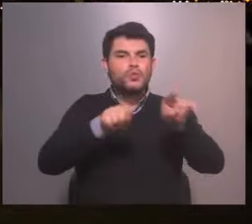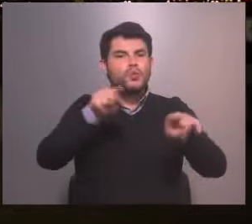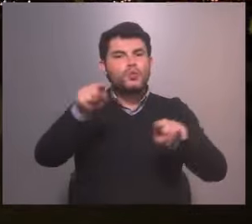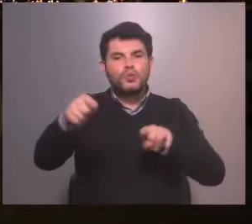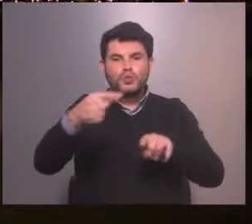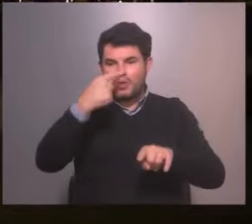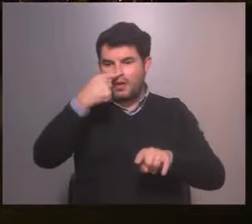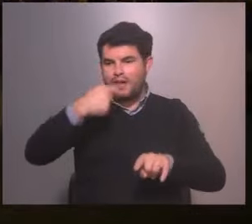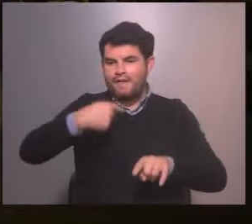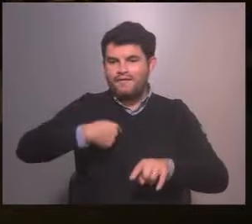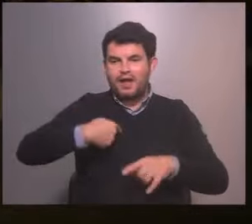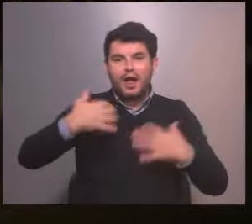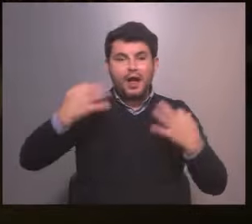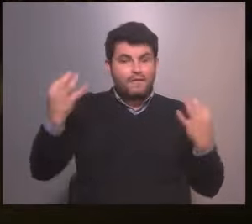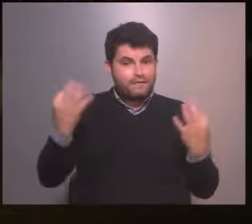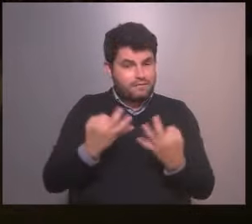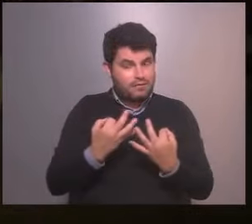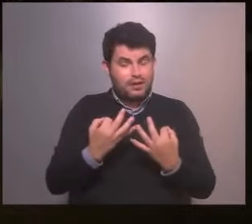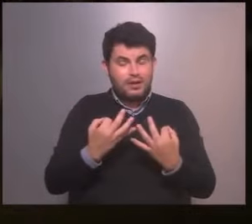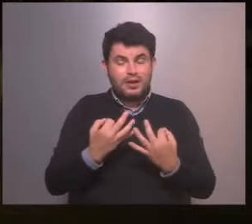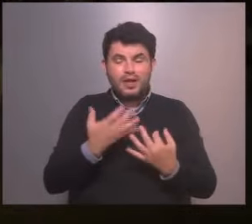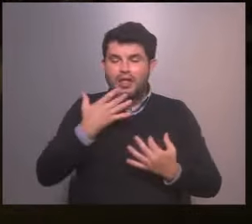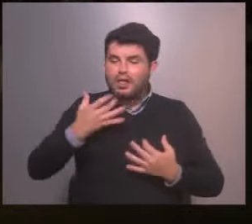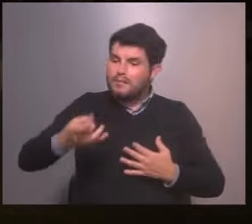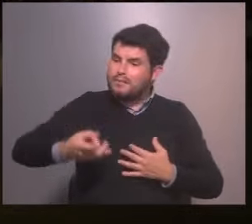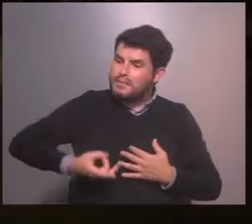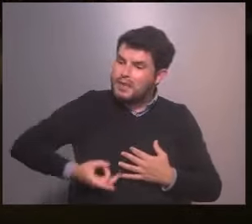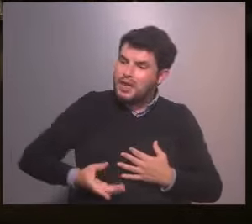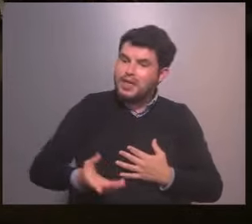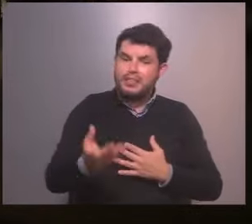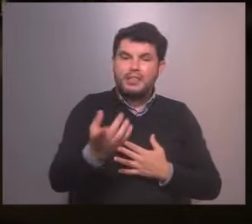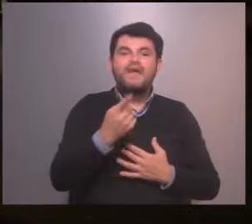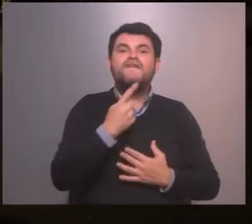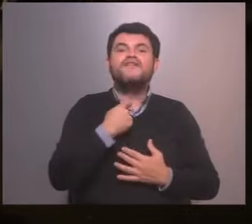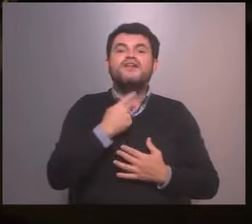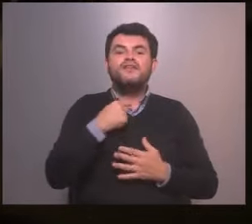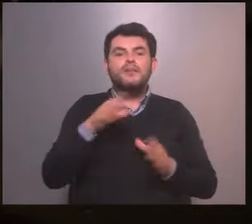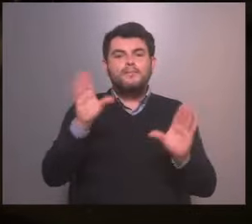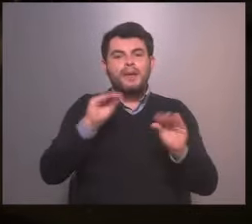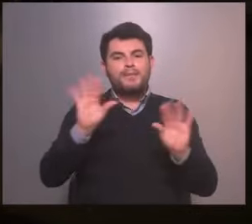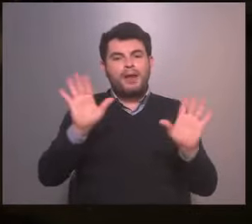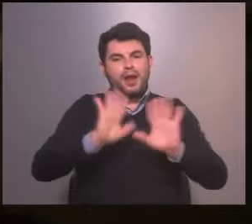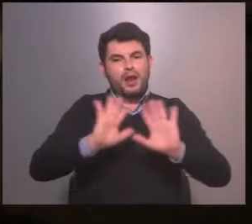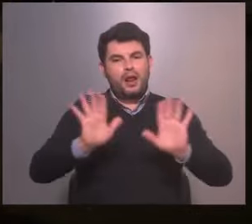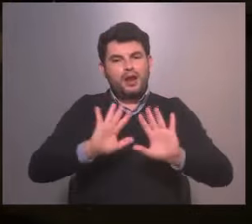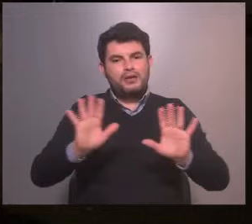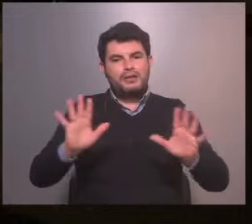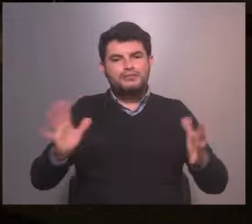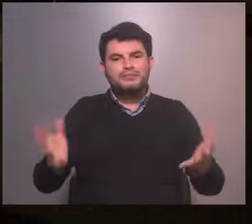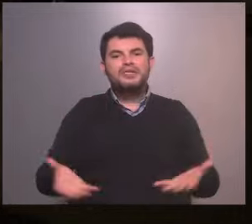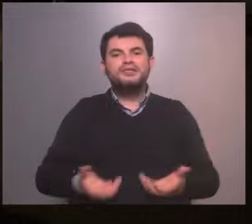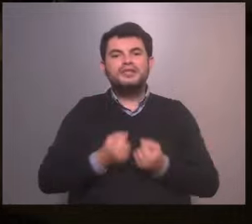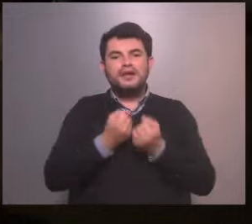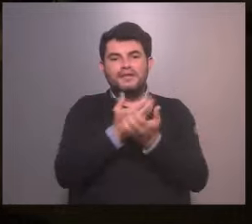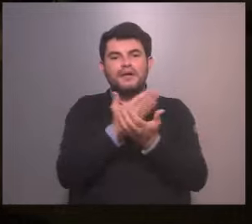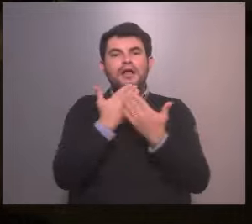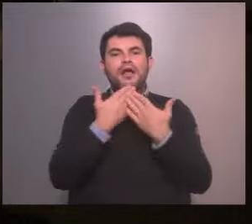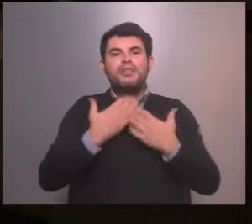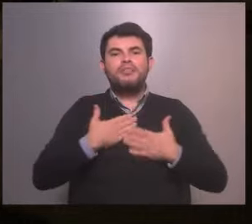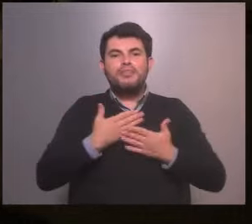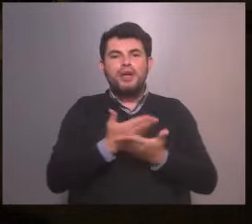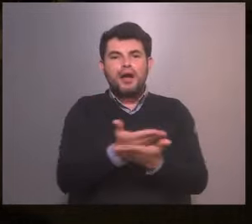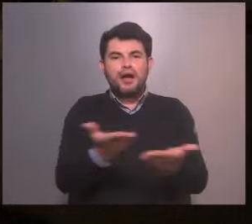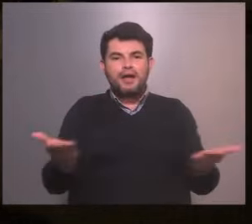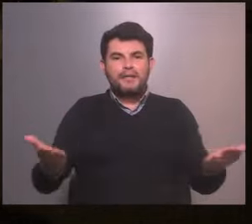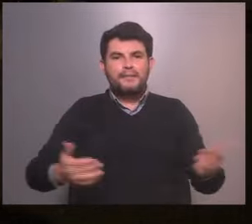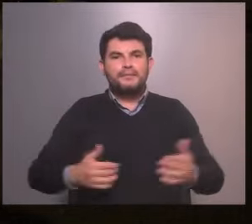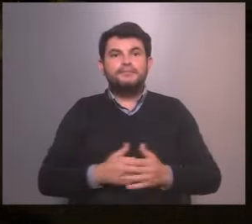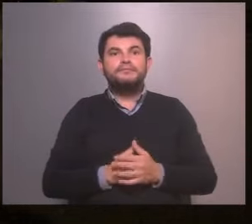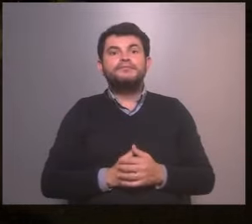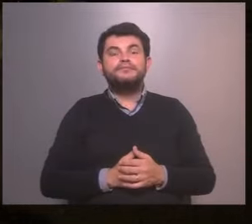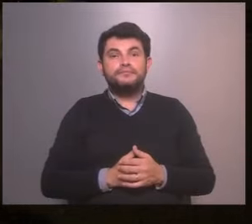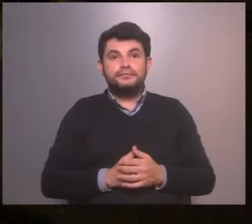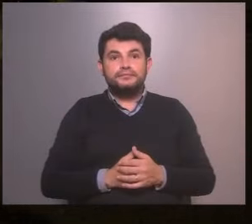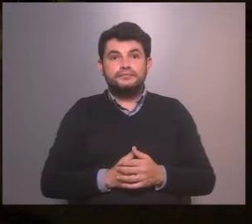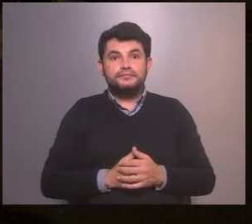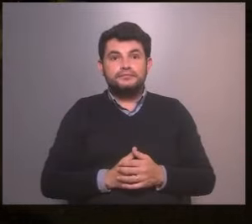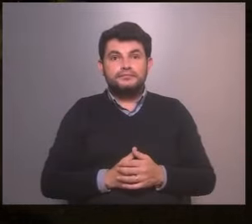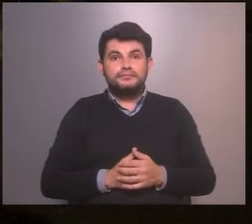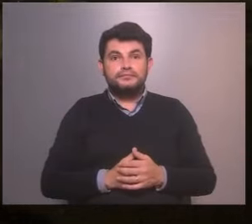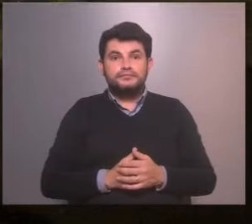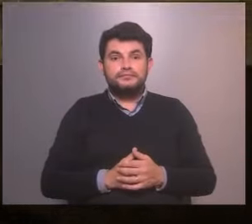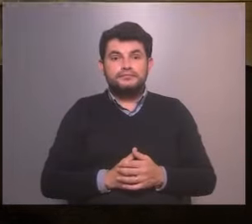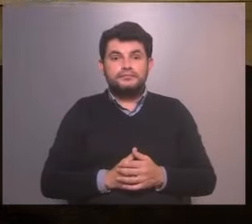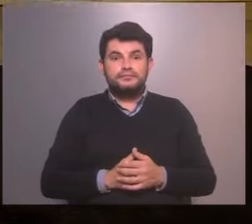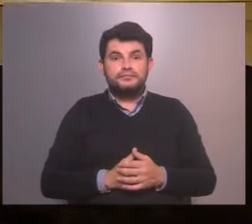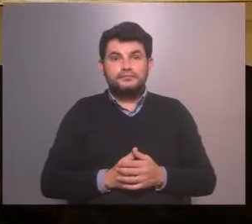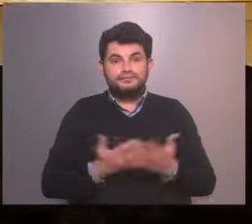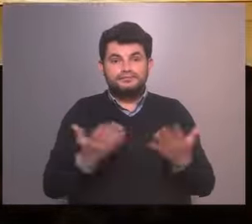reino. Hágase tu voluntad en la tierra como en el cielo. Pan nuestro que de día nos damos,